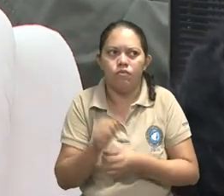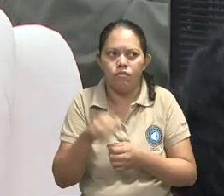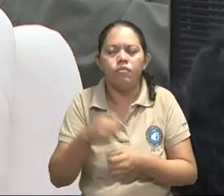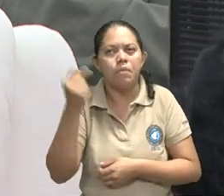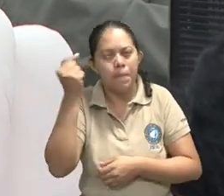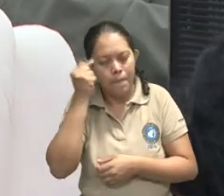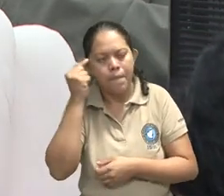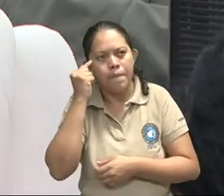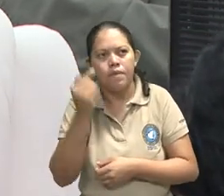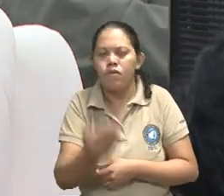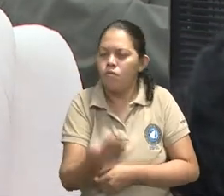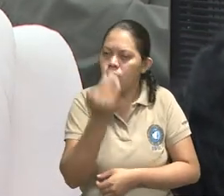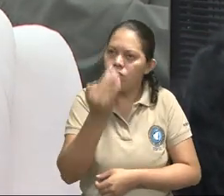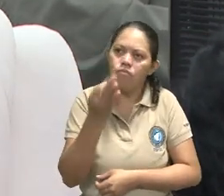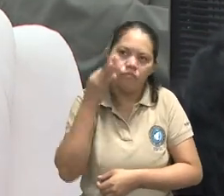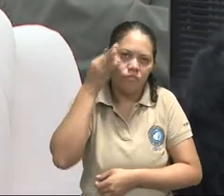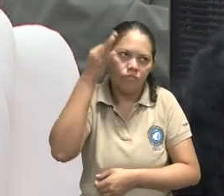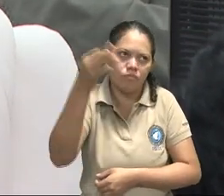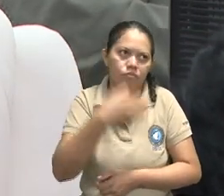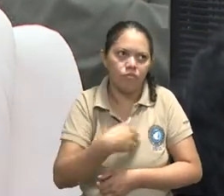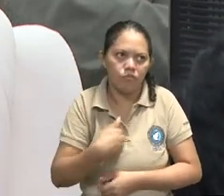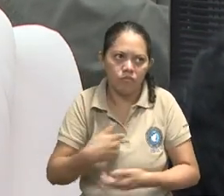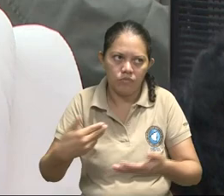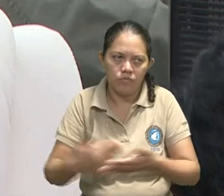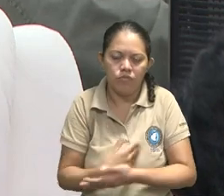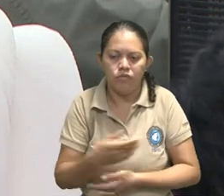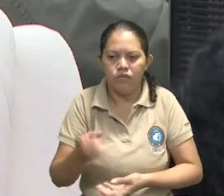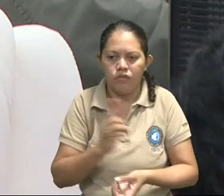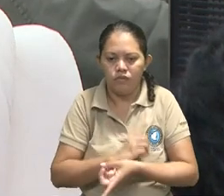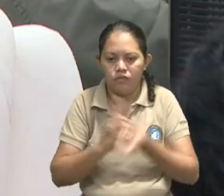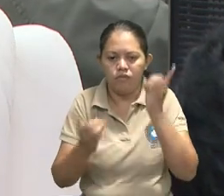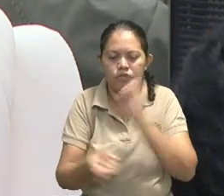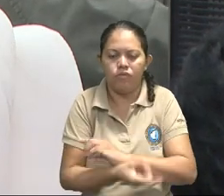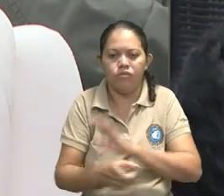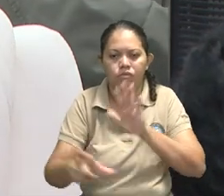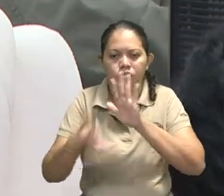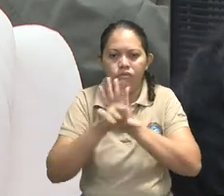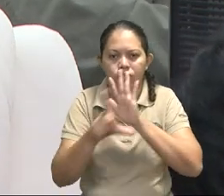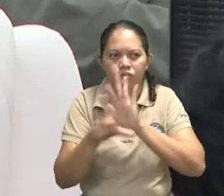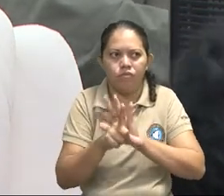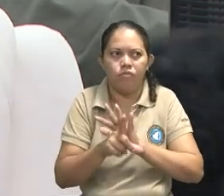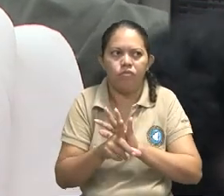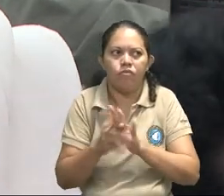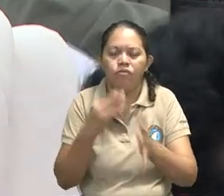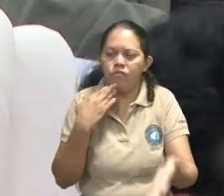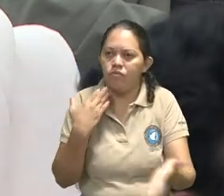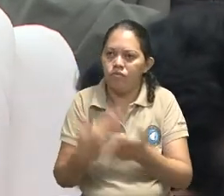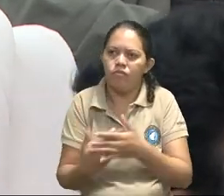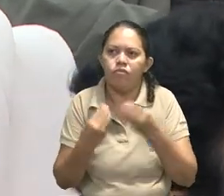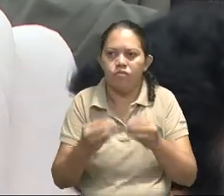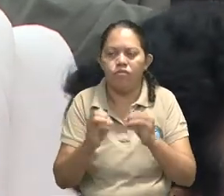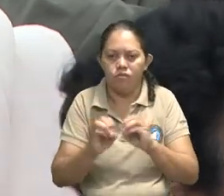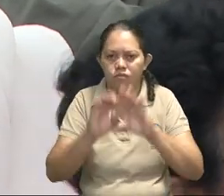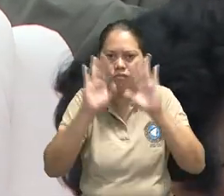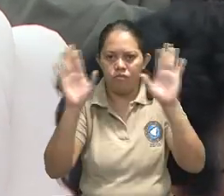creo que está haciendo historia con esta reforma a la ley de Telcor. Muchas gracias y buenos